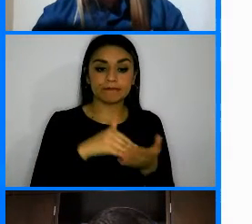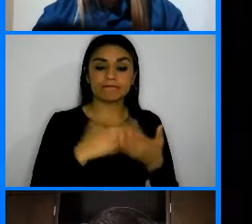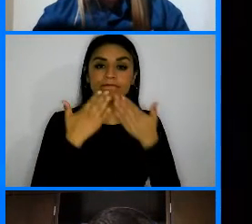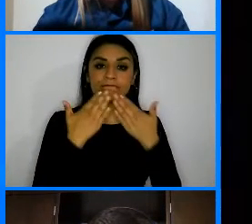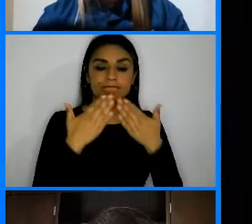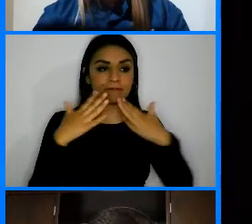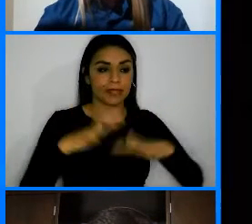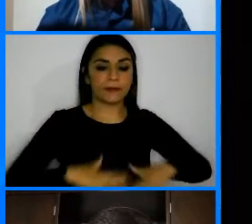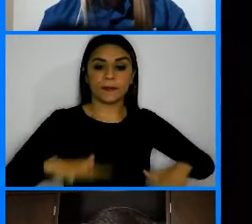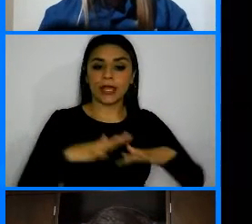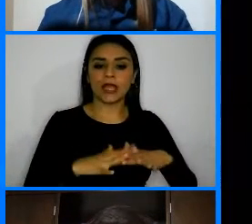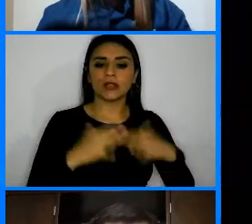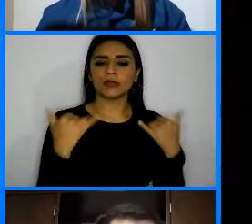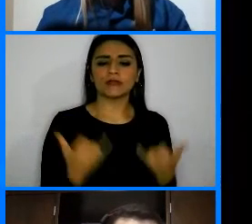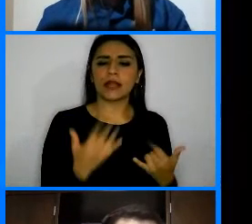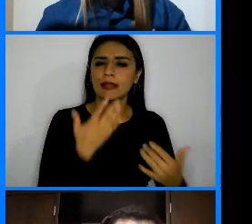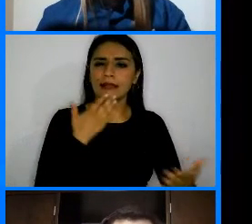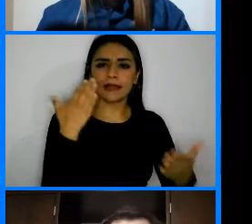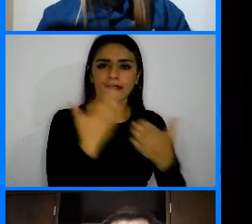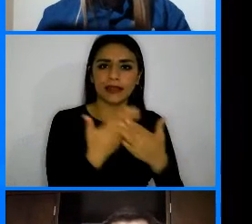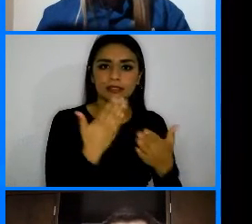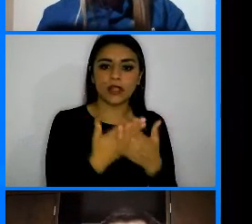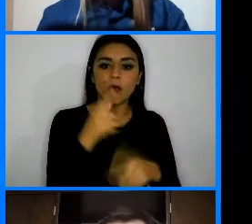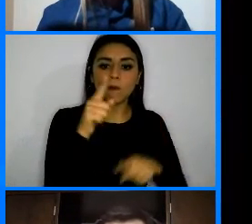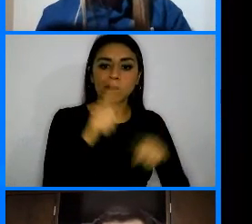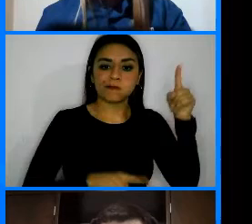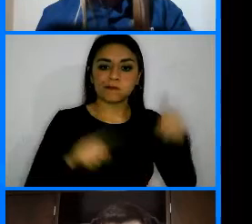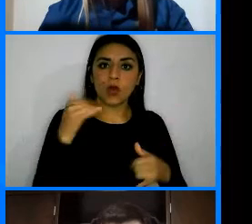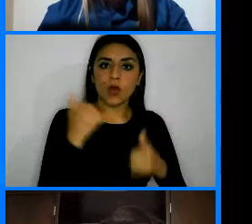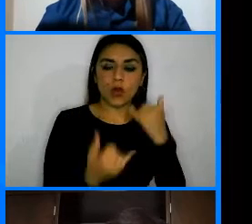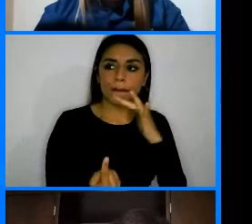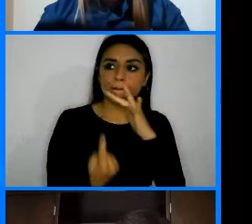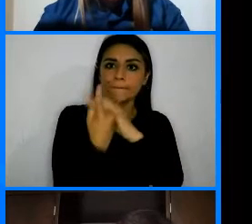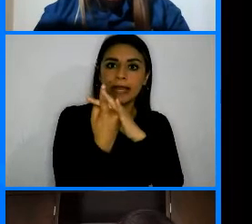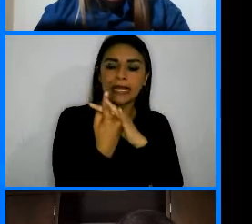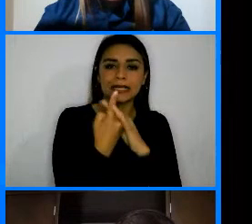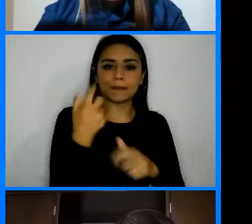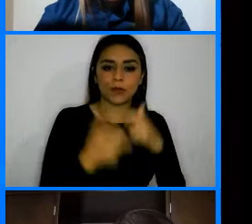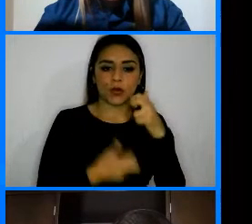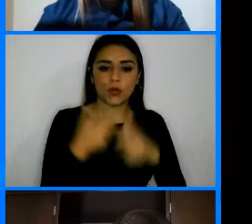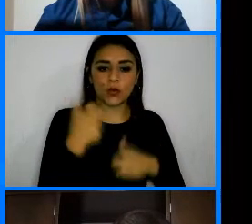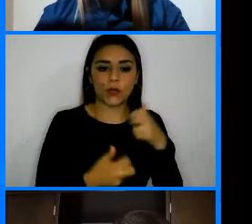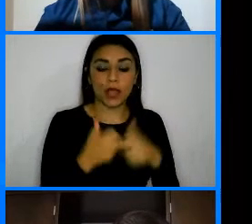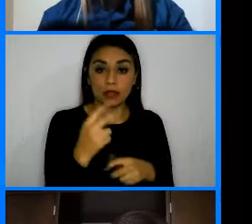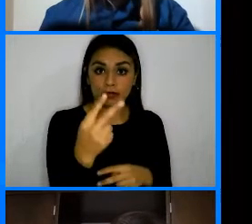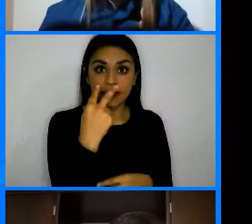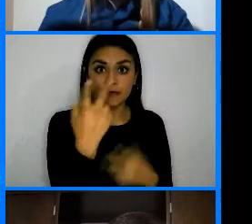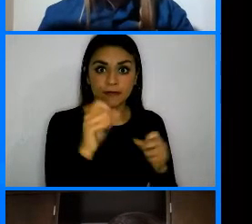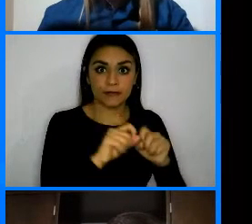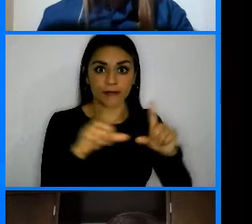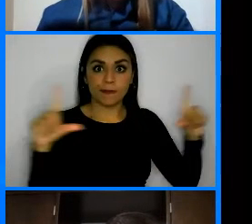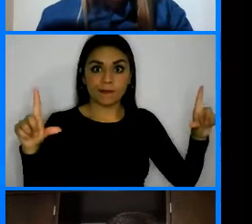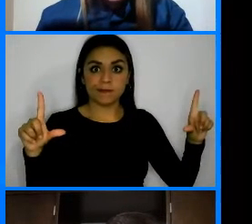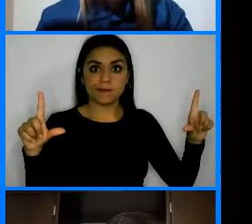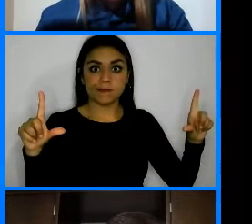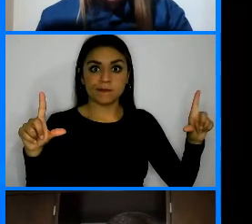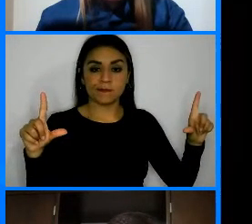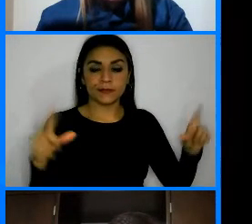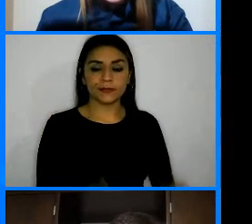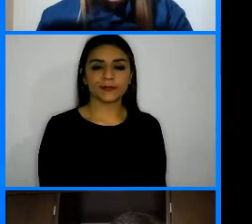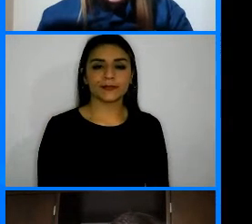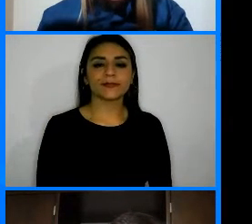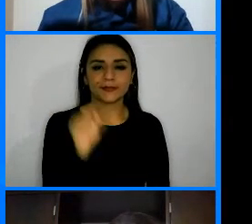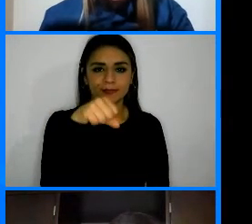espacio, agradecer a quienes se quedaron después del último inconveniente que tuvimos. ¿Ahí están viendo mi pantalla? Sí,